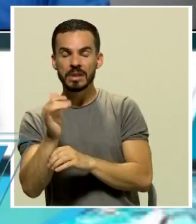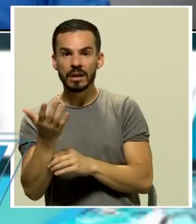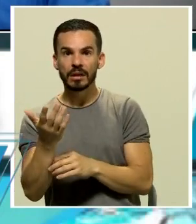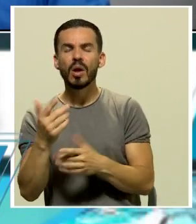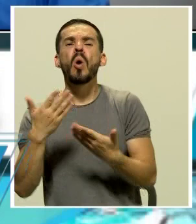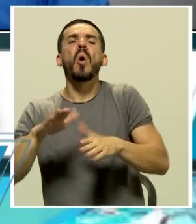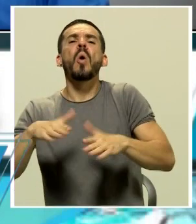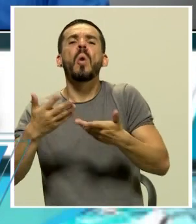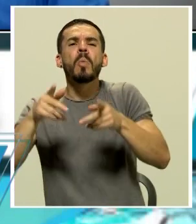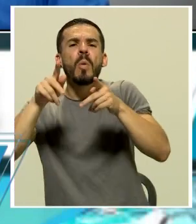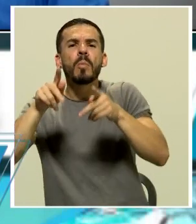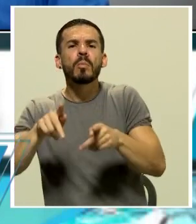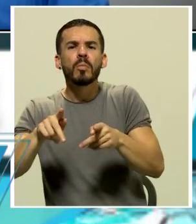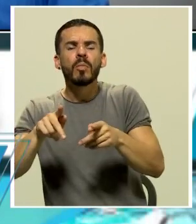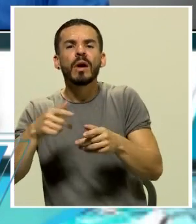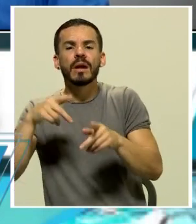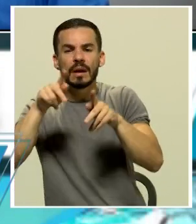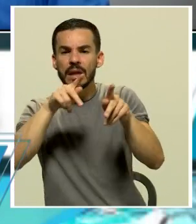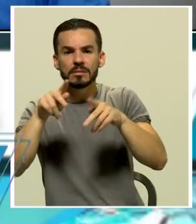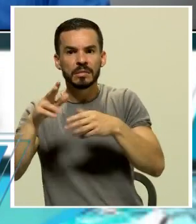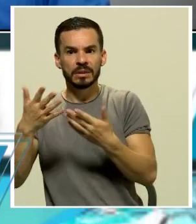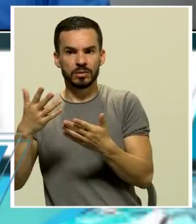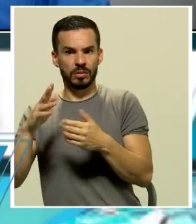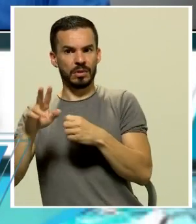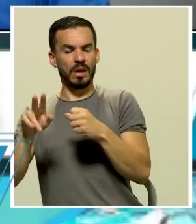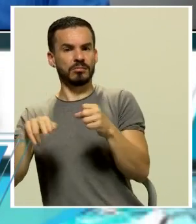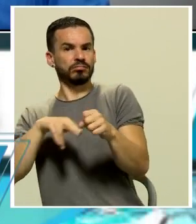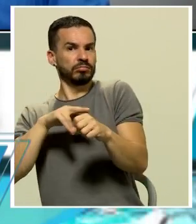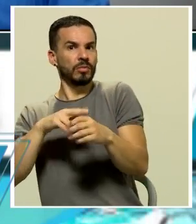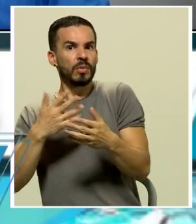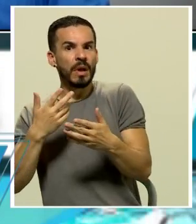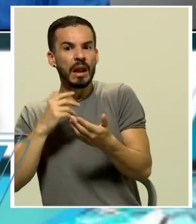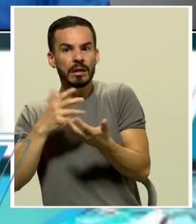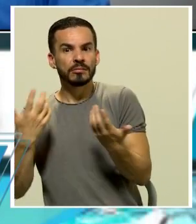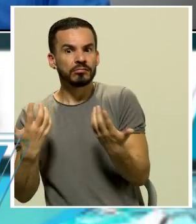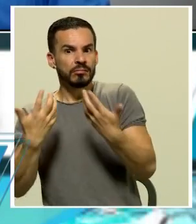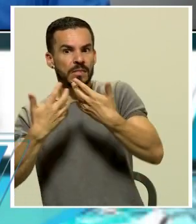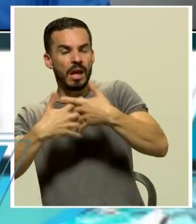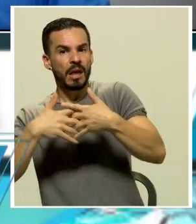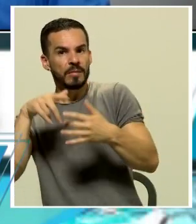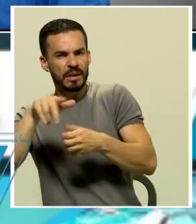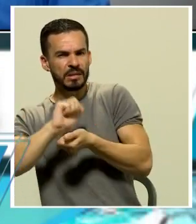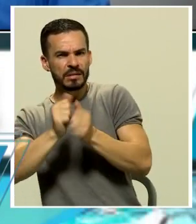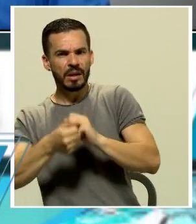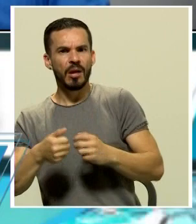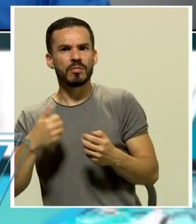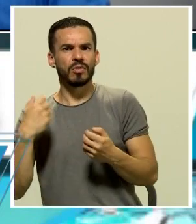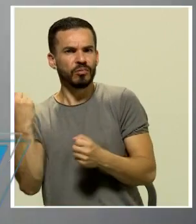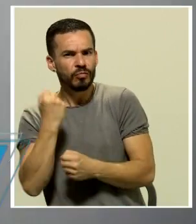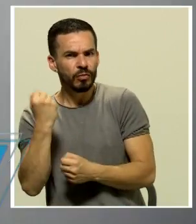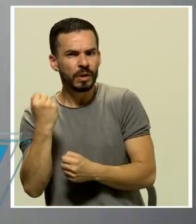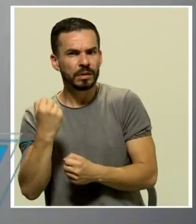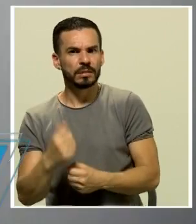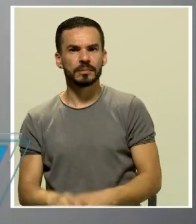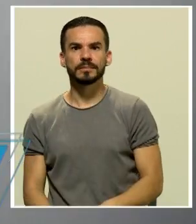¿Cómo pueden las personas comunes adaptarse a estos cambios tan radicales? Y la velocidad